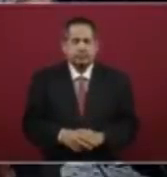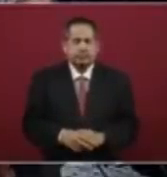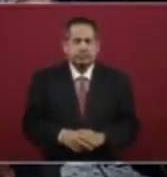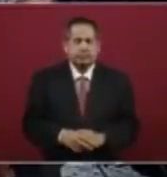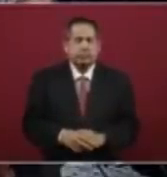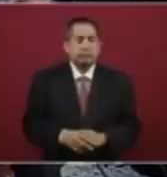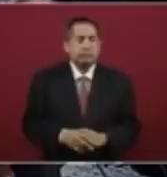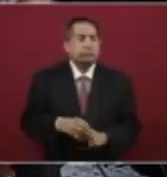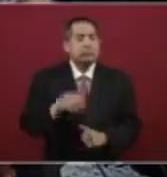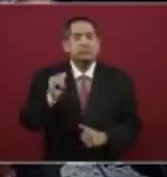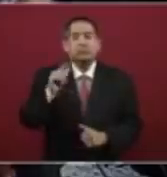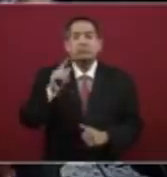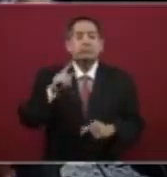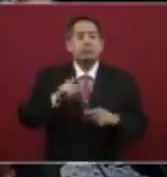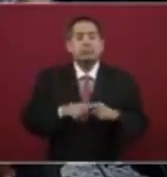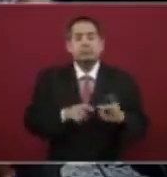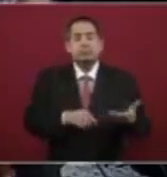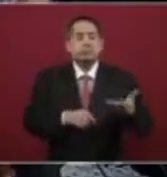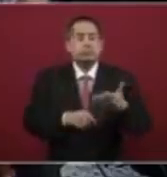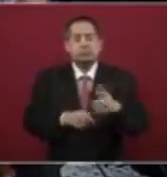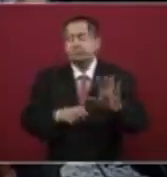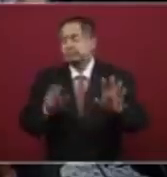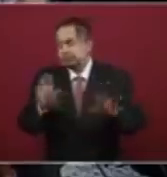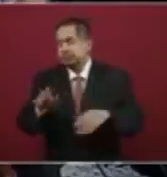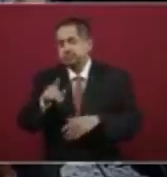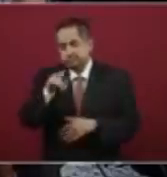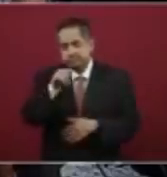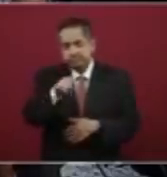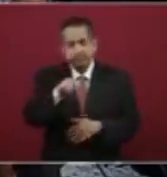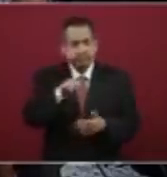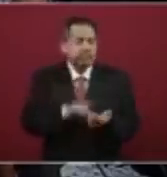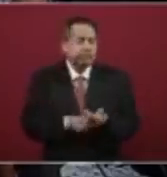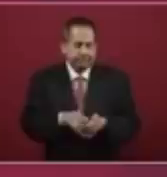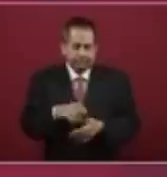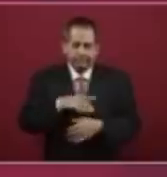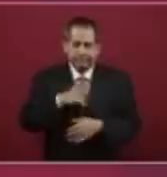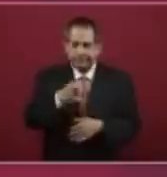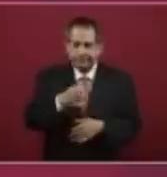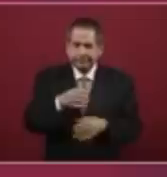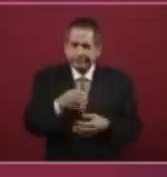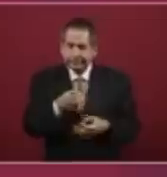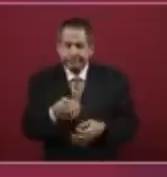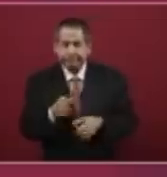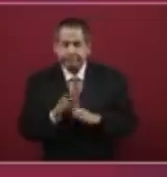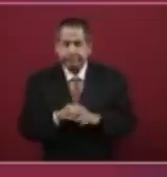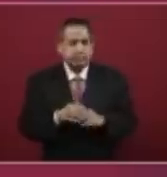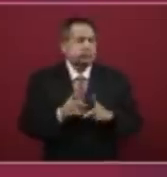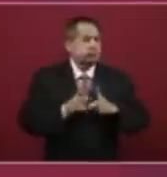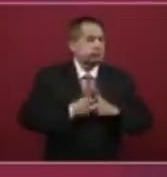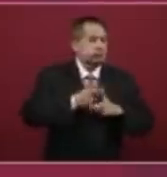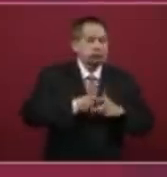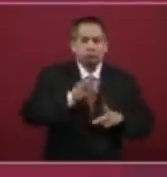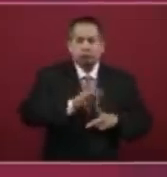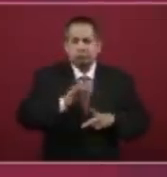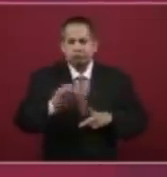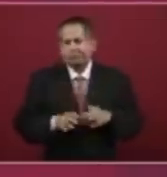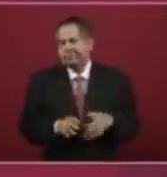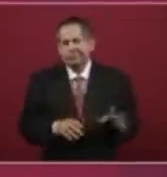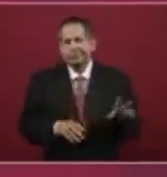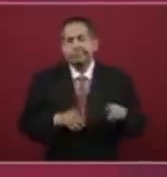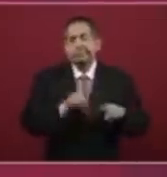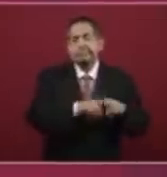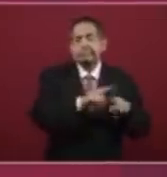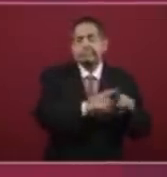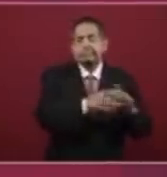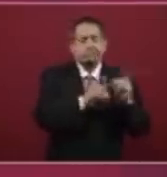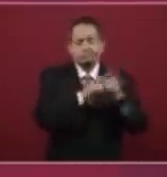Alguien le propuso, decía la otra vez, porque que fuera por cuotas. Sí, ¿quién? Esa tentación de las cuotas. Alguien ahí llegó, ya